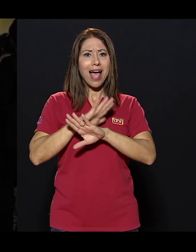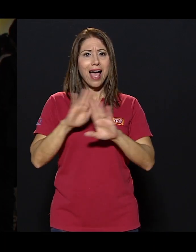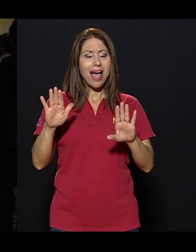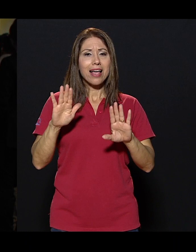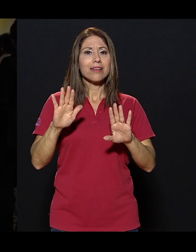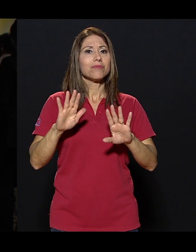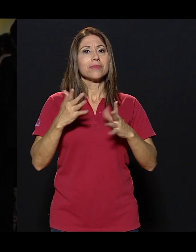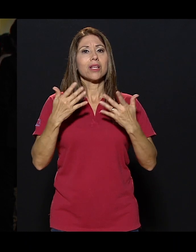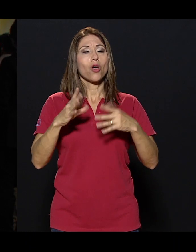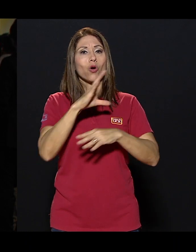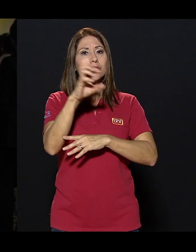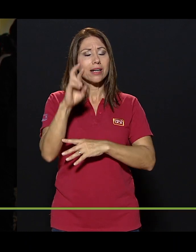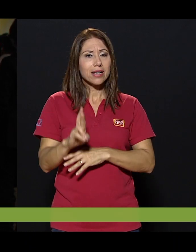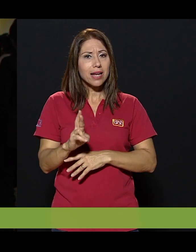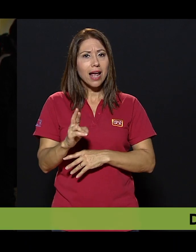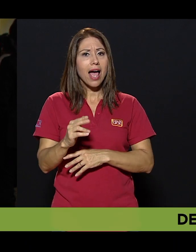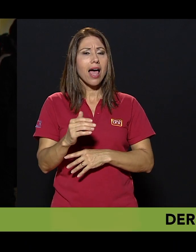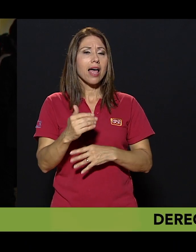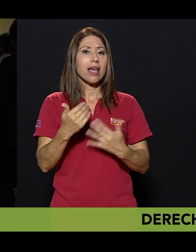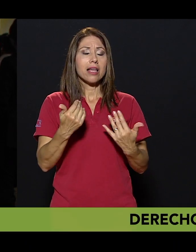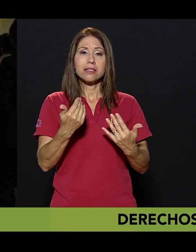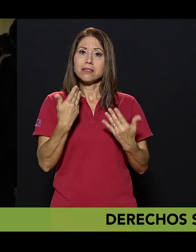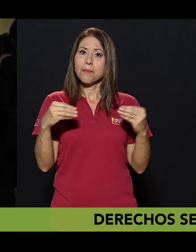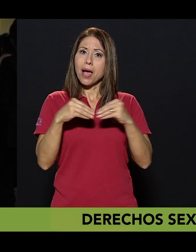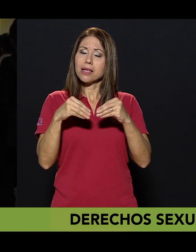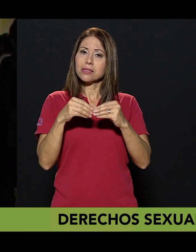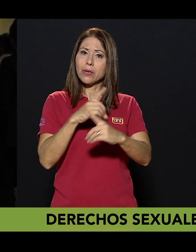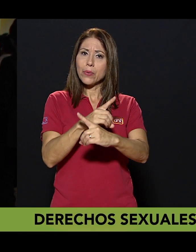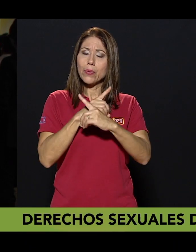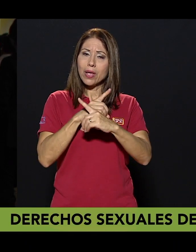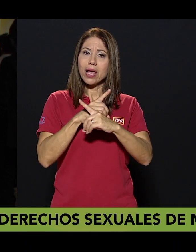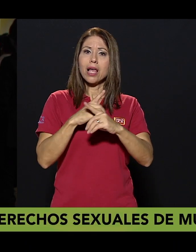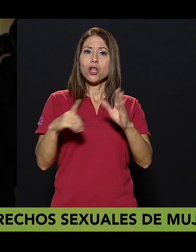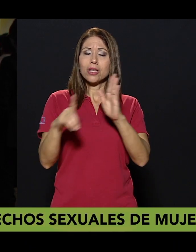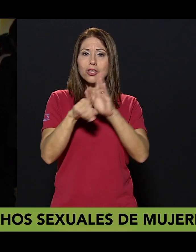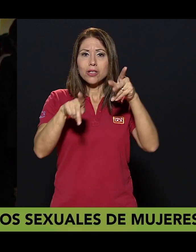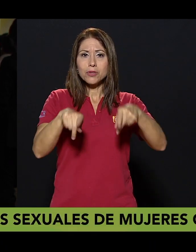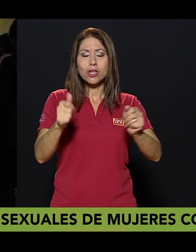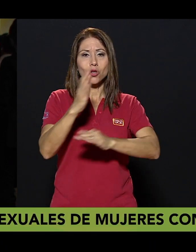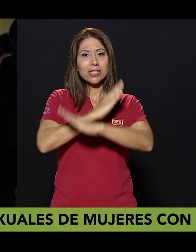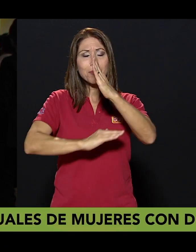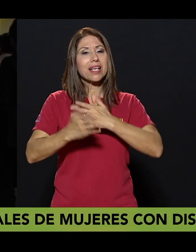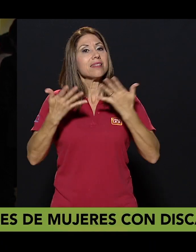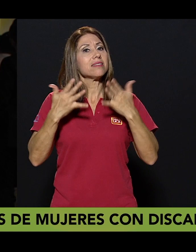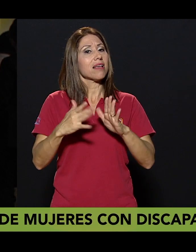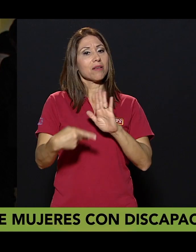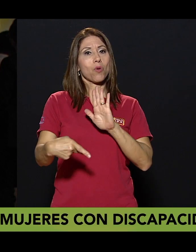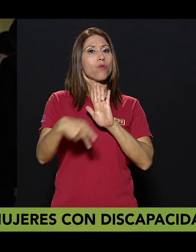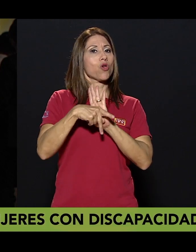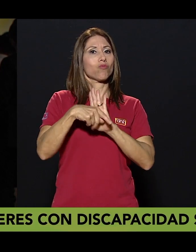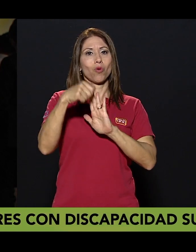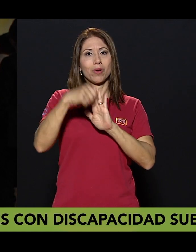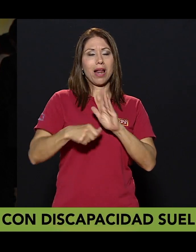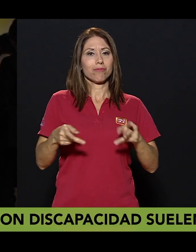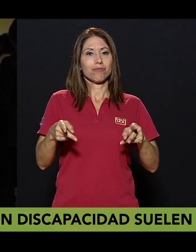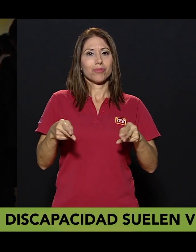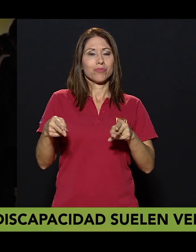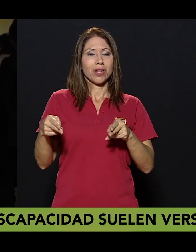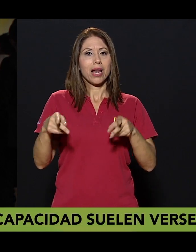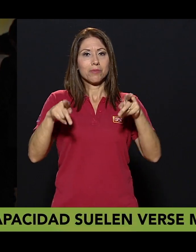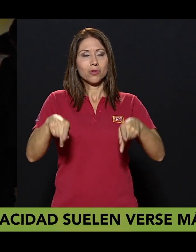revisión que pasó Costa Rica por el Comité de los Derechos de las Personas con Discapacidad, se prohibió directamente la práctica. Sin